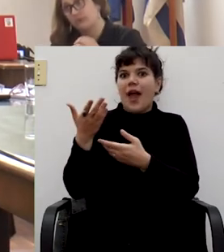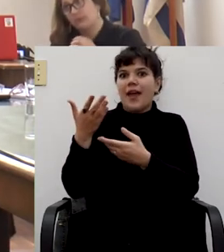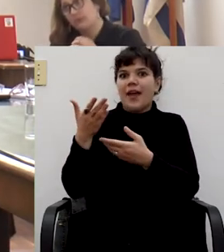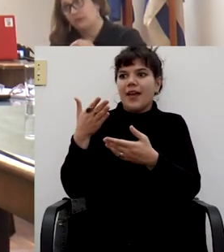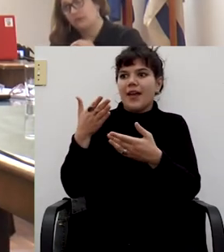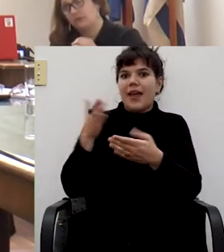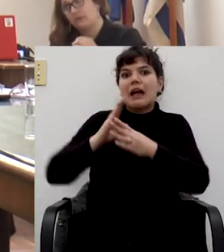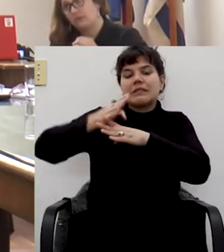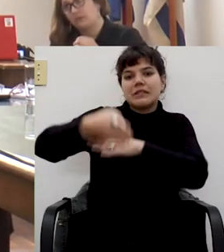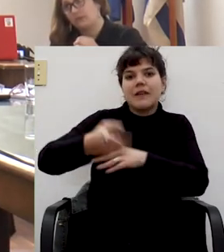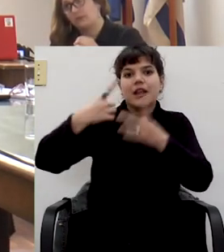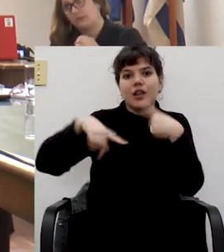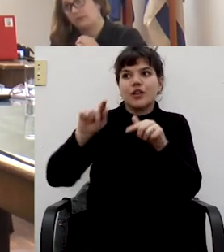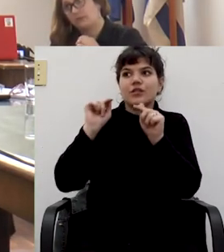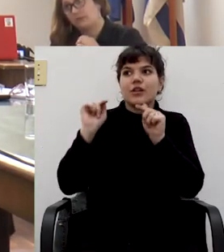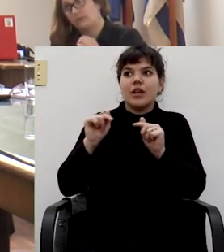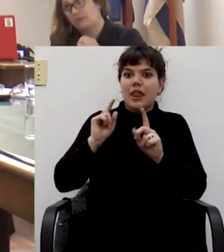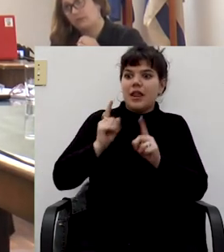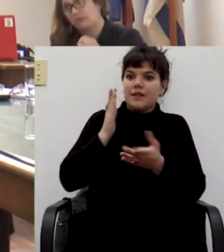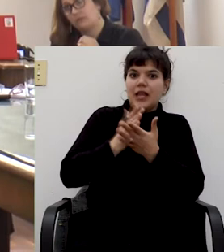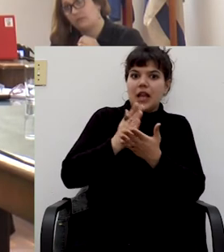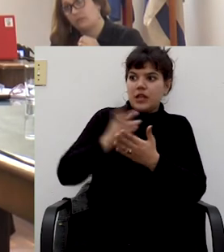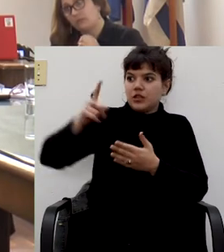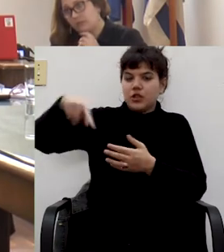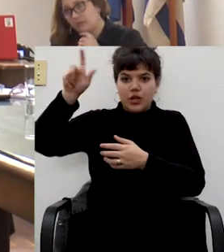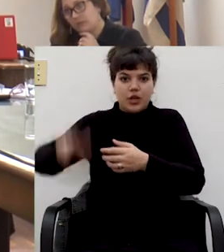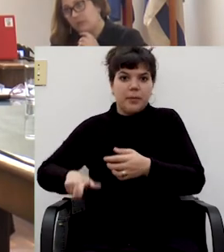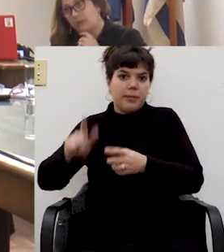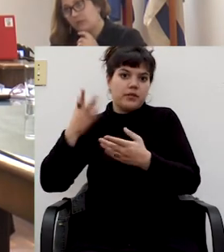y que tenga el derecho a la educación.